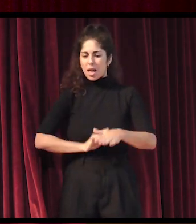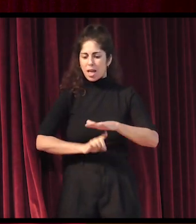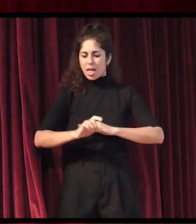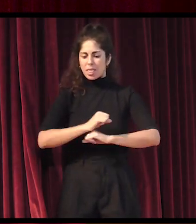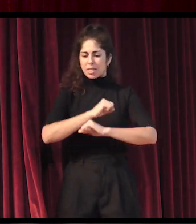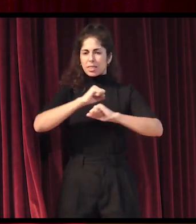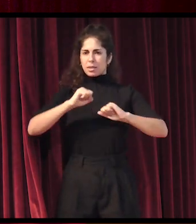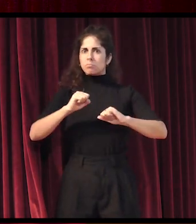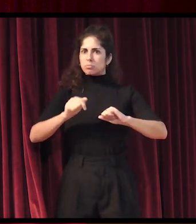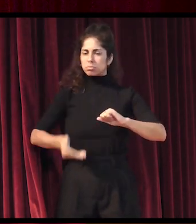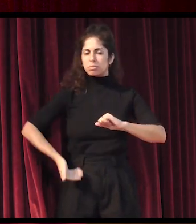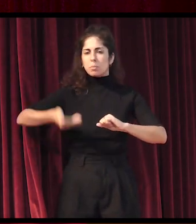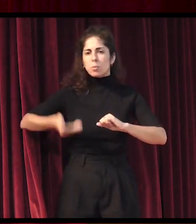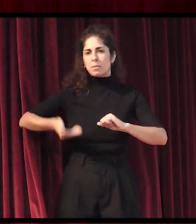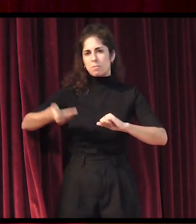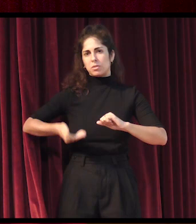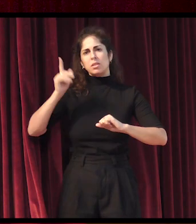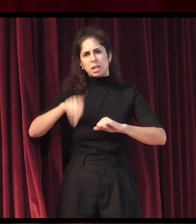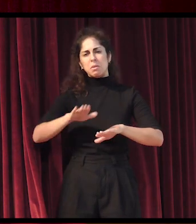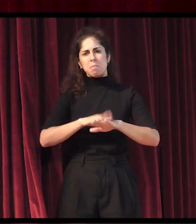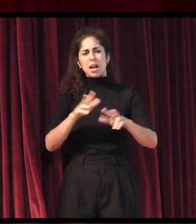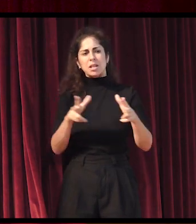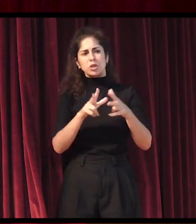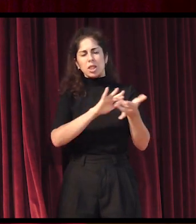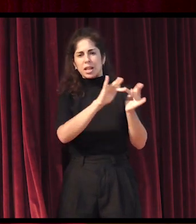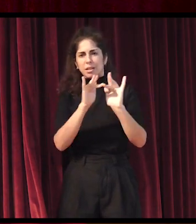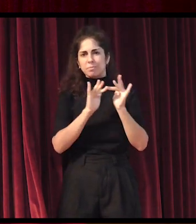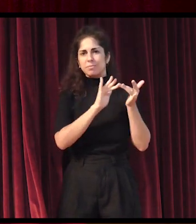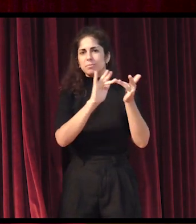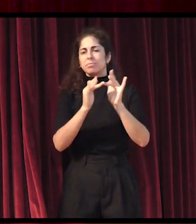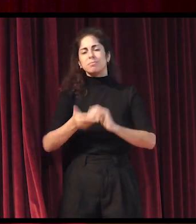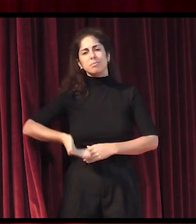y su socialización, y por eso están reconocidos como derechos.